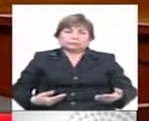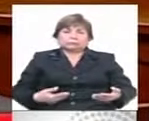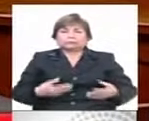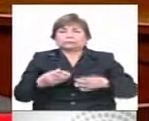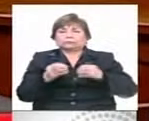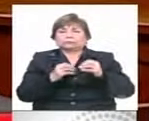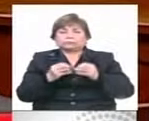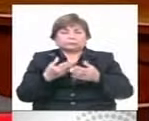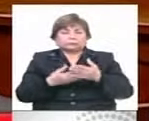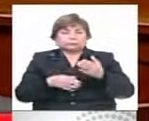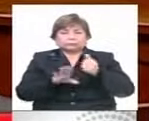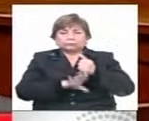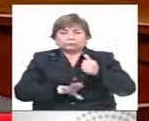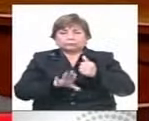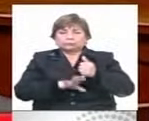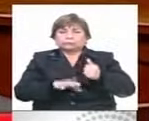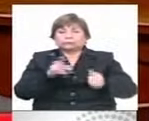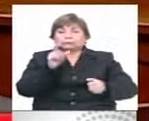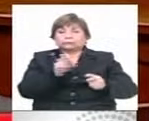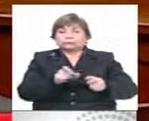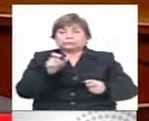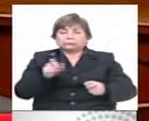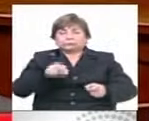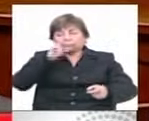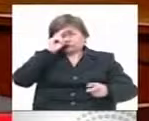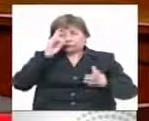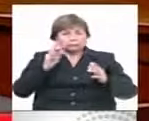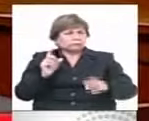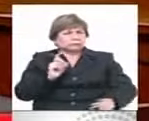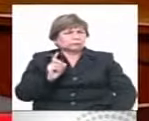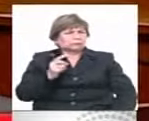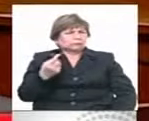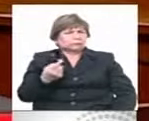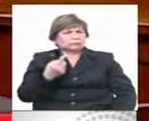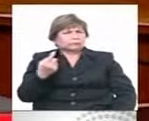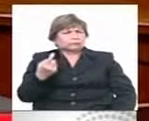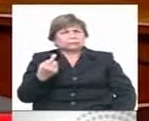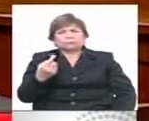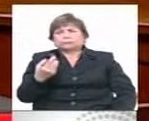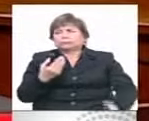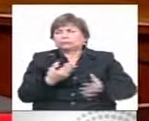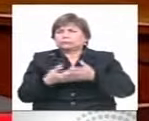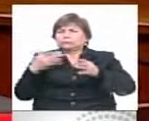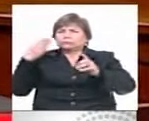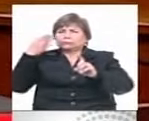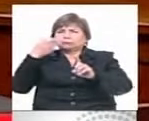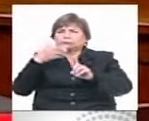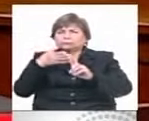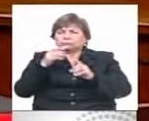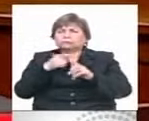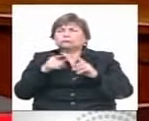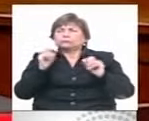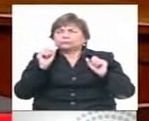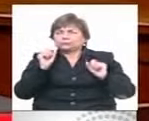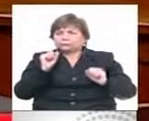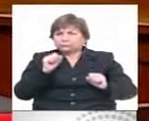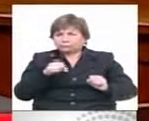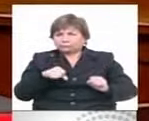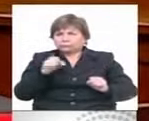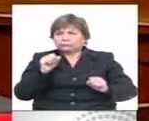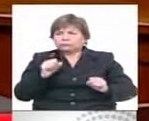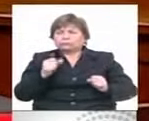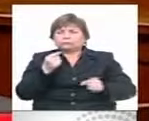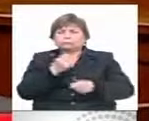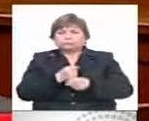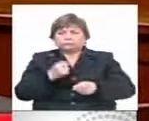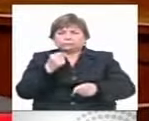los derechos básicos a los peruanos. No son las únicas medidas que estamos impulsando, pero sí permiten conocer el trabajo